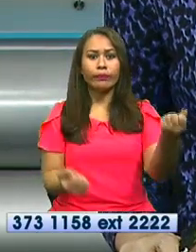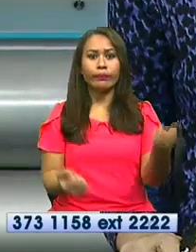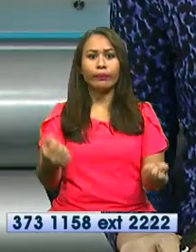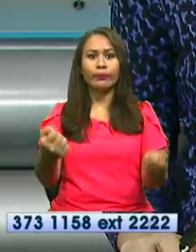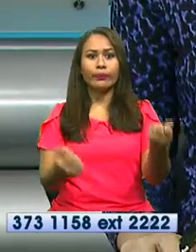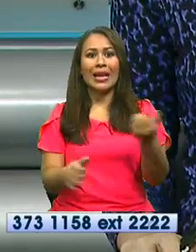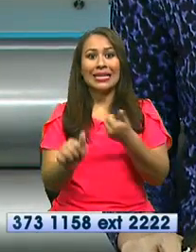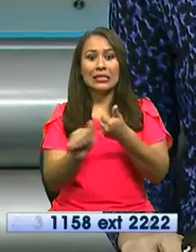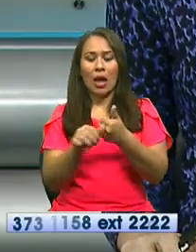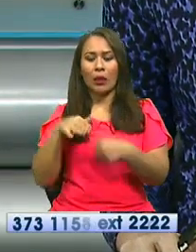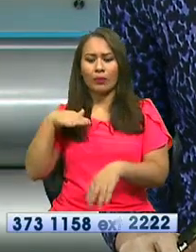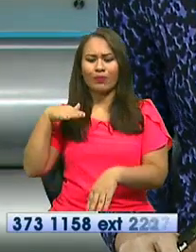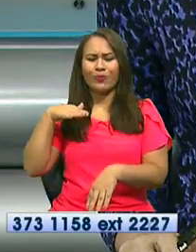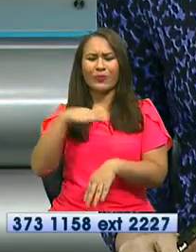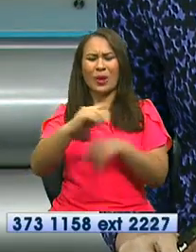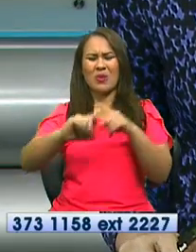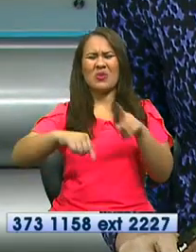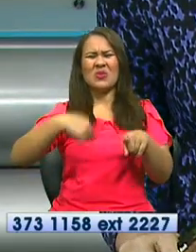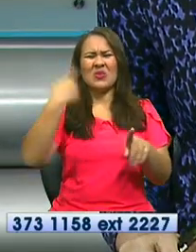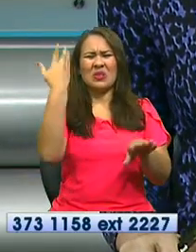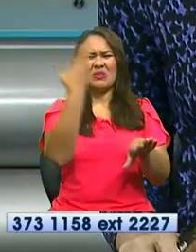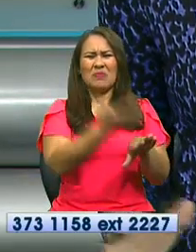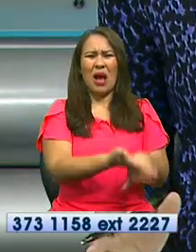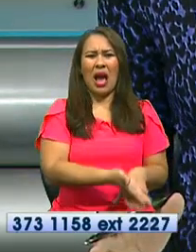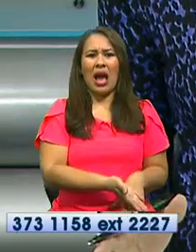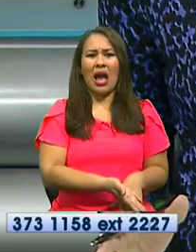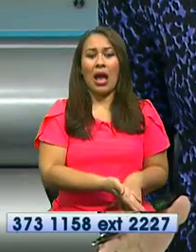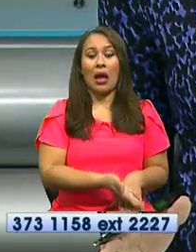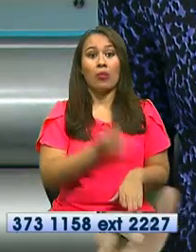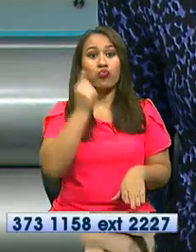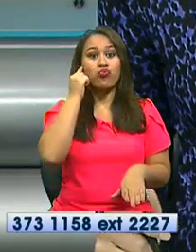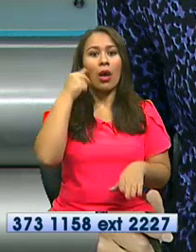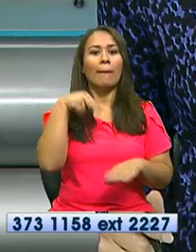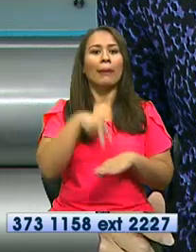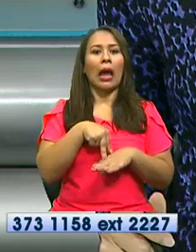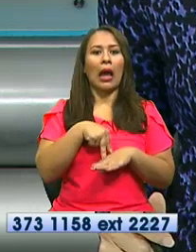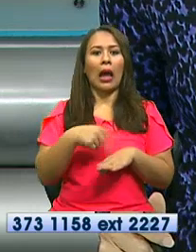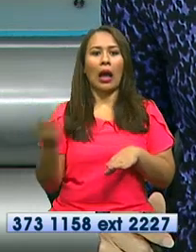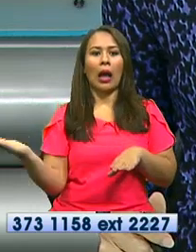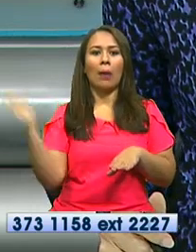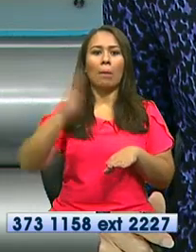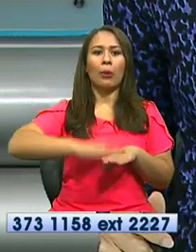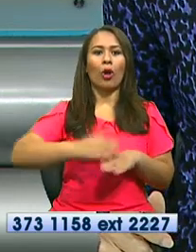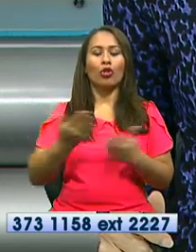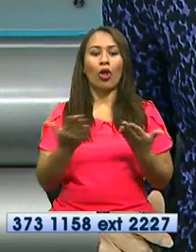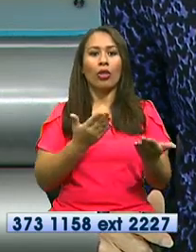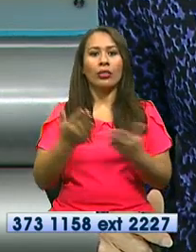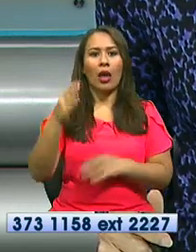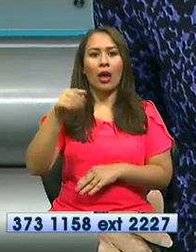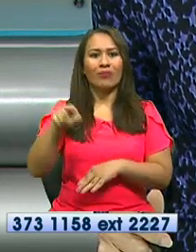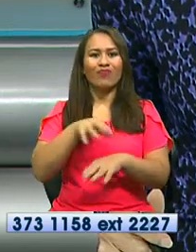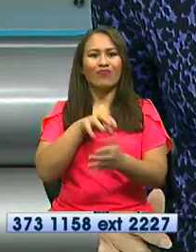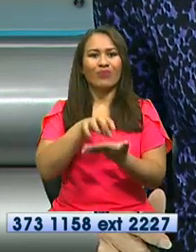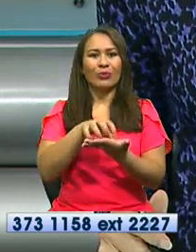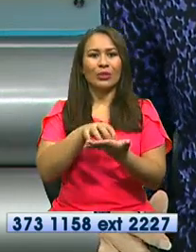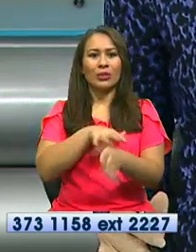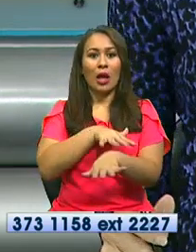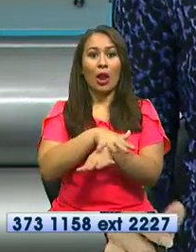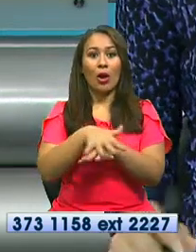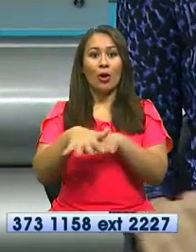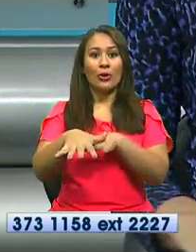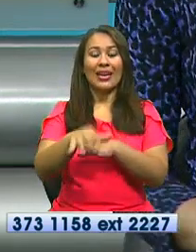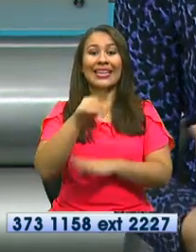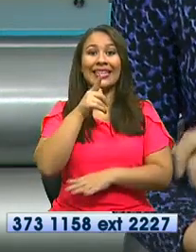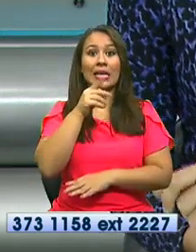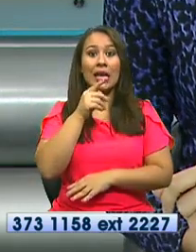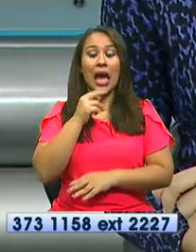circulaba cerca de ella se volcó aplastándola. El fatal accidente ocurrió en el cantón Montalvo de la provincia de Los Ríos. La nieta